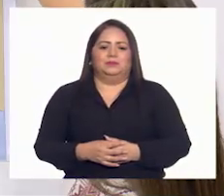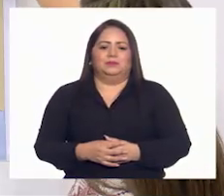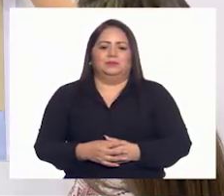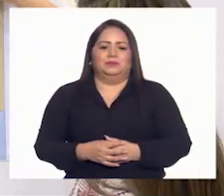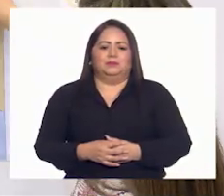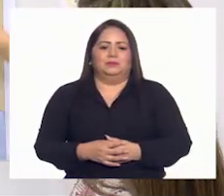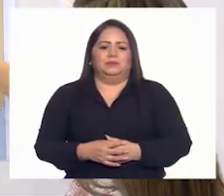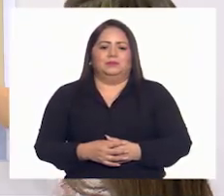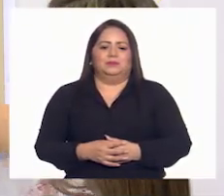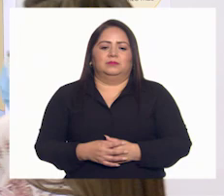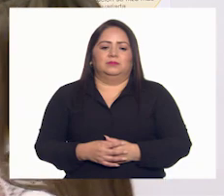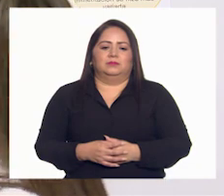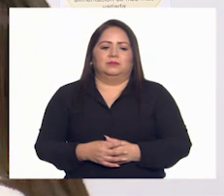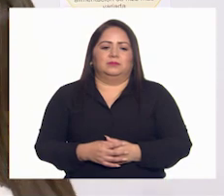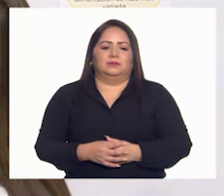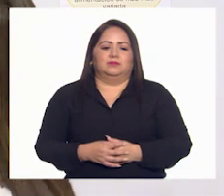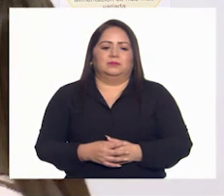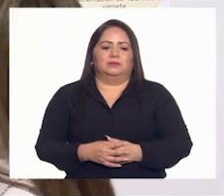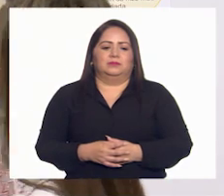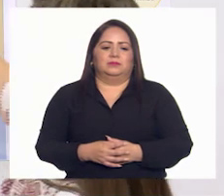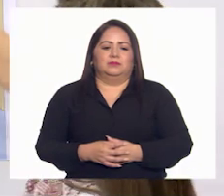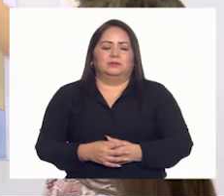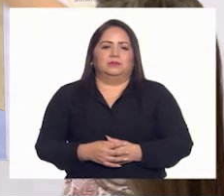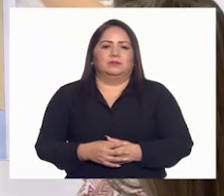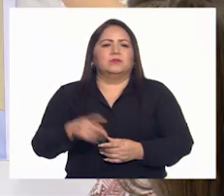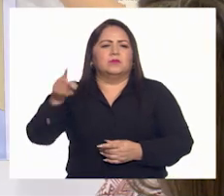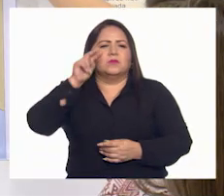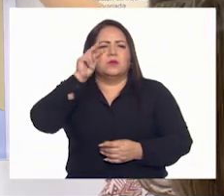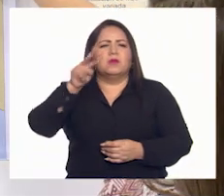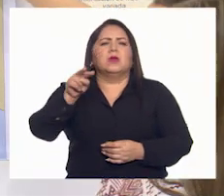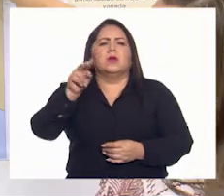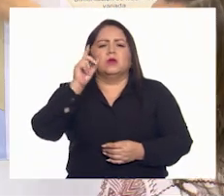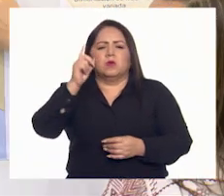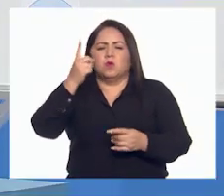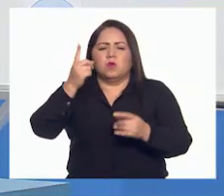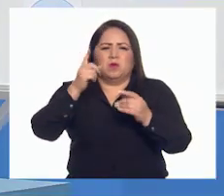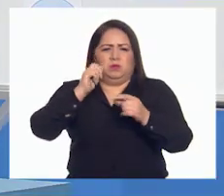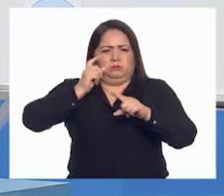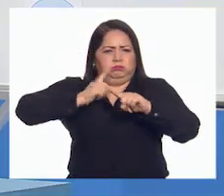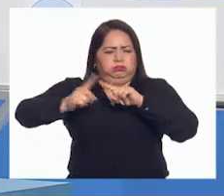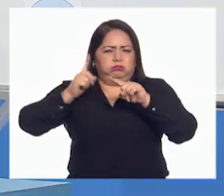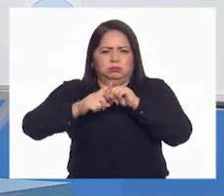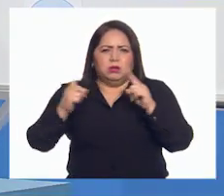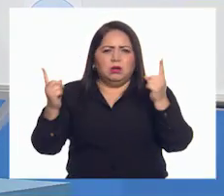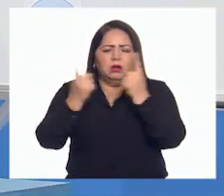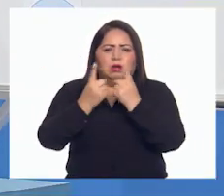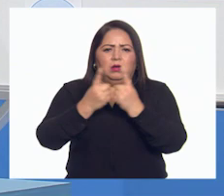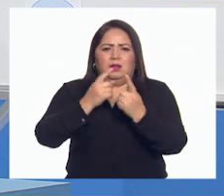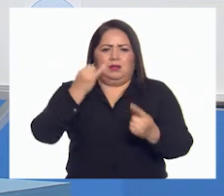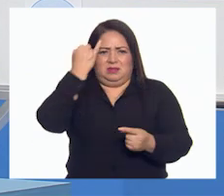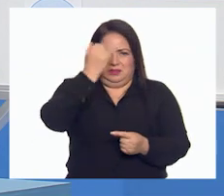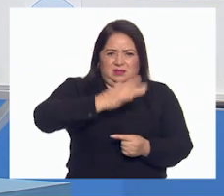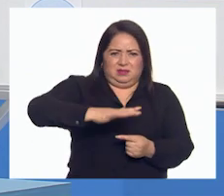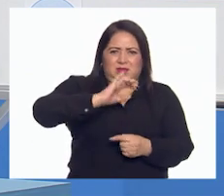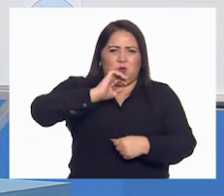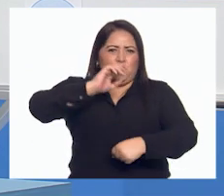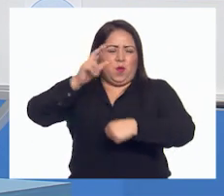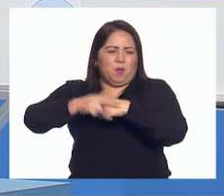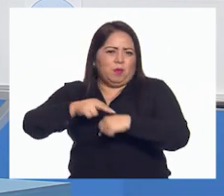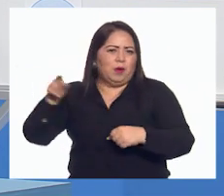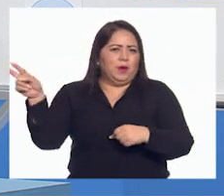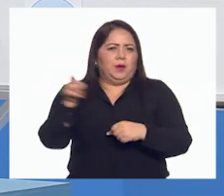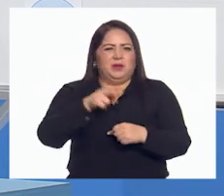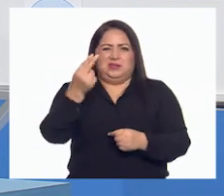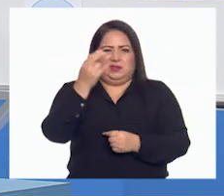viaje, escucharemos un pequeño fragmento donde se relata uno de los varios encuentros entre nativos y europeos,